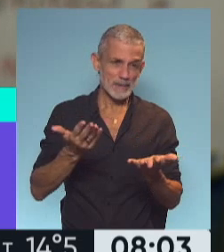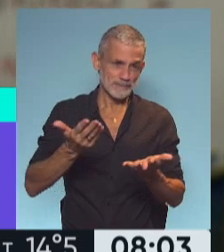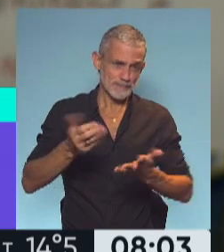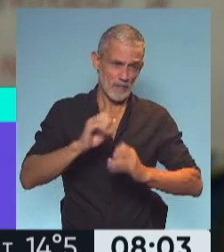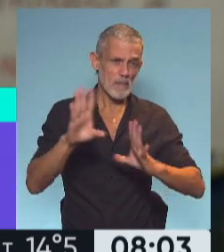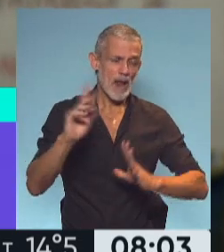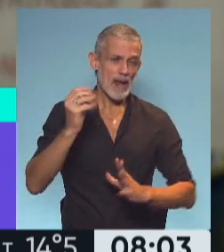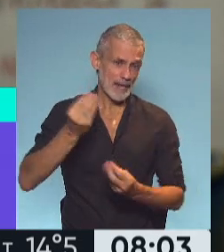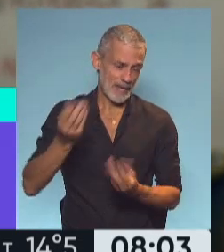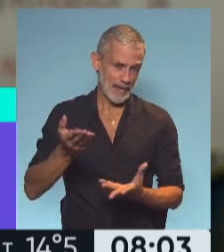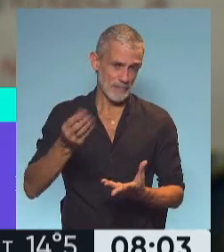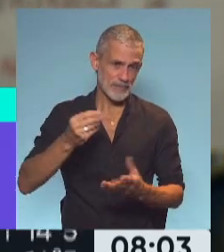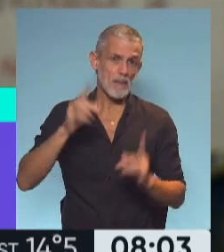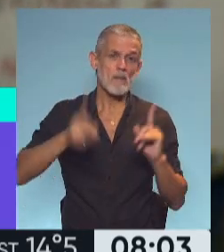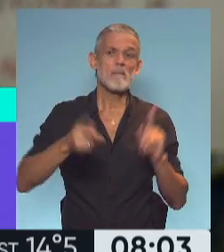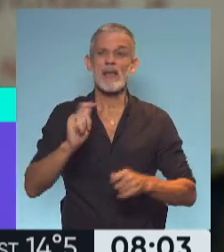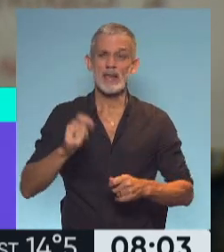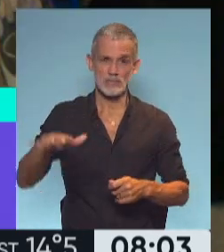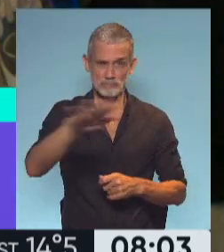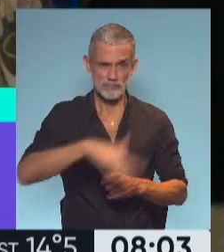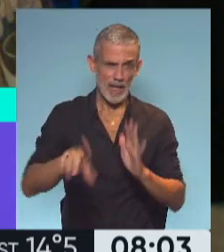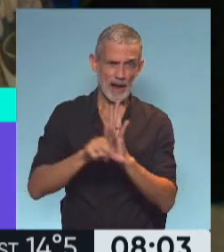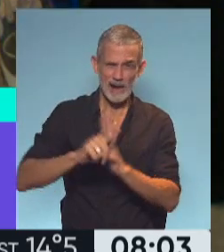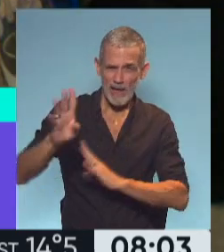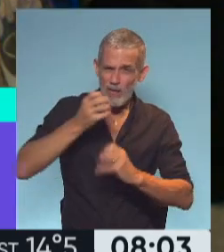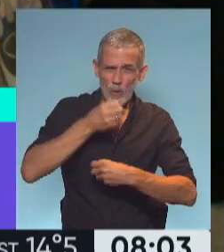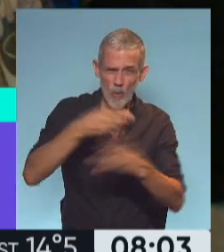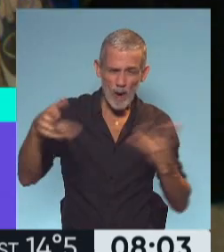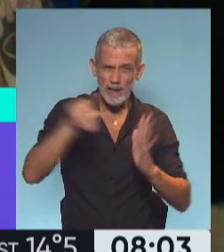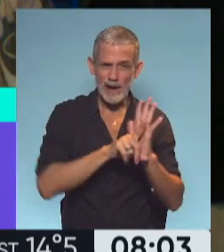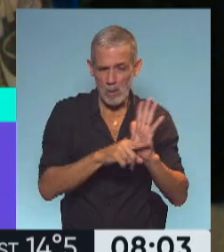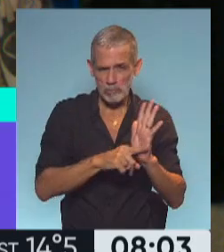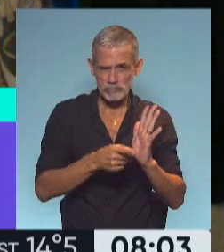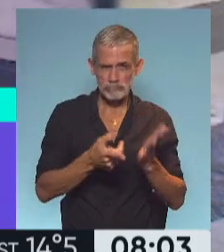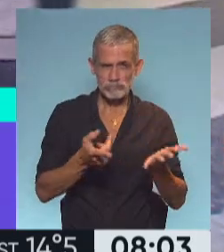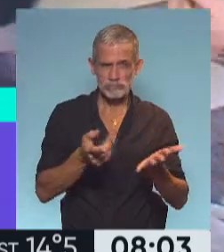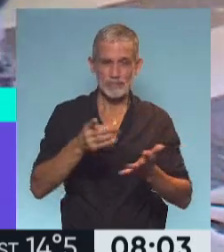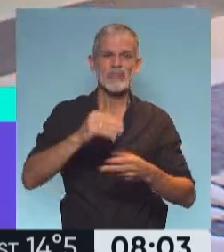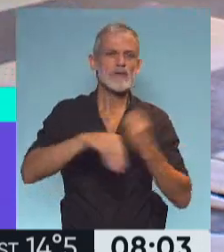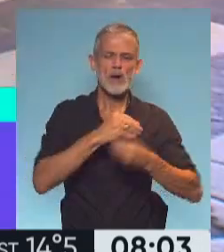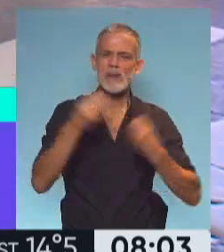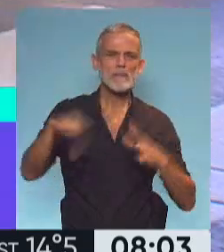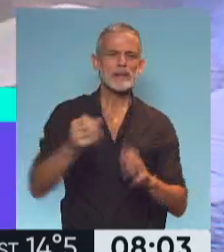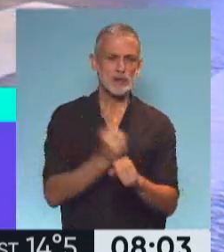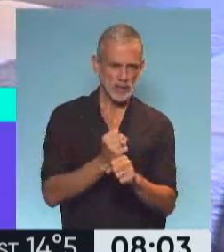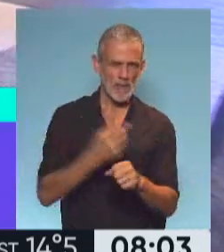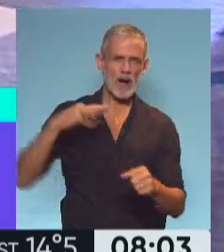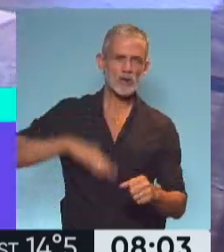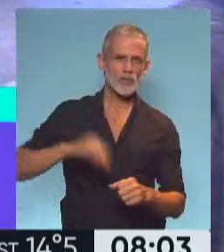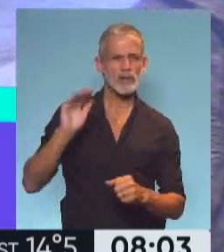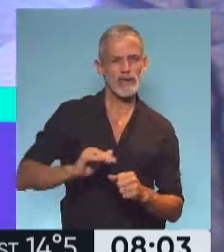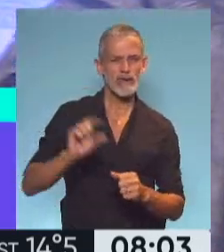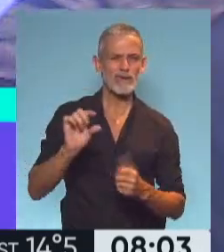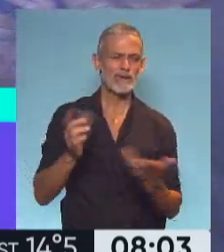termina imponiéndose es el mercado inmobiliario, que es la ley de la selva. Hay familias que perdieron el trabajo, que tienen ingresos